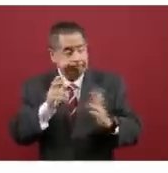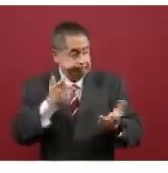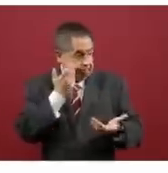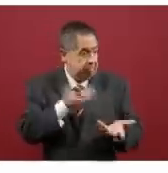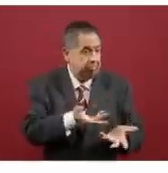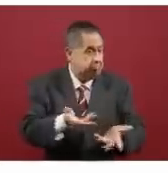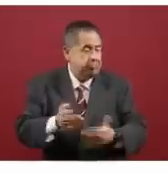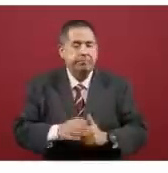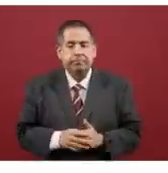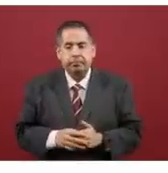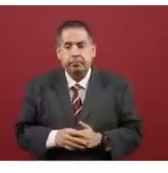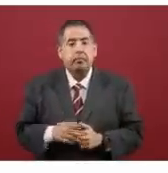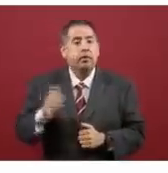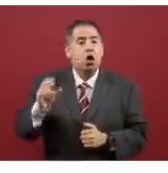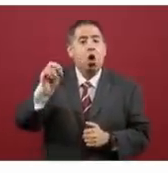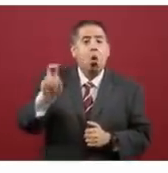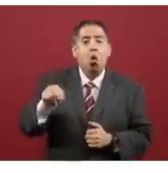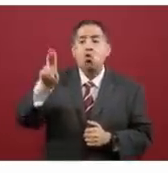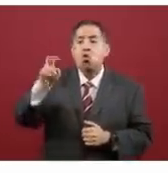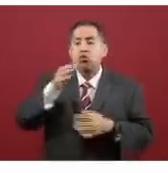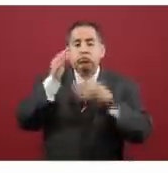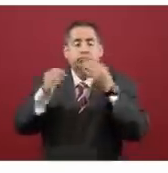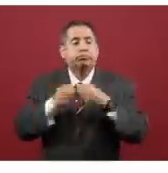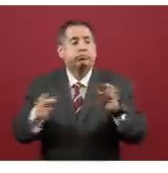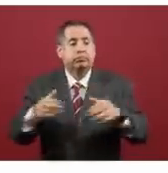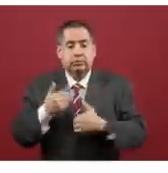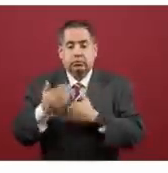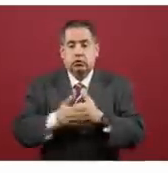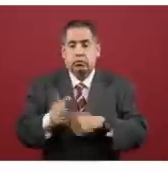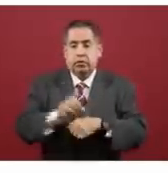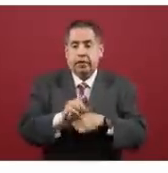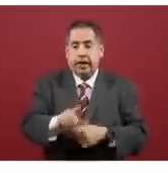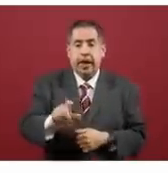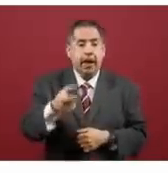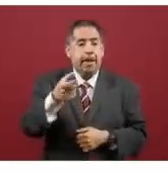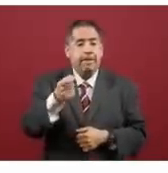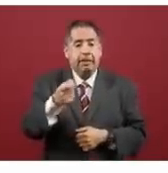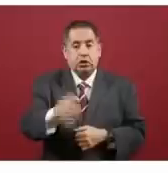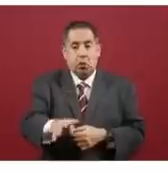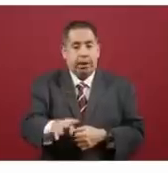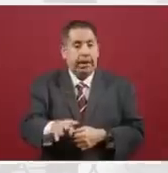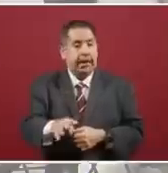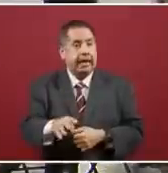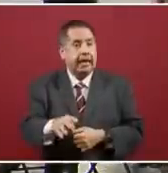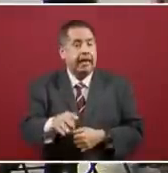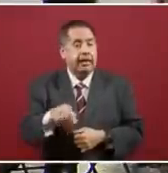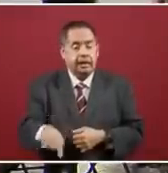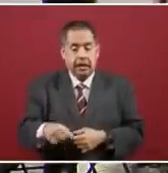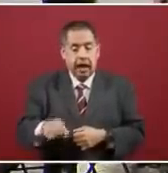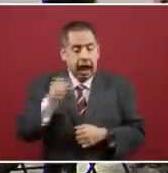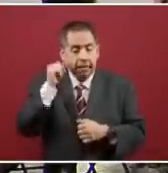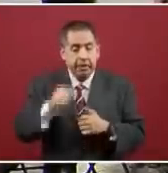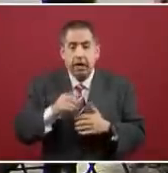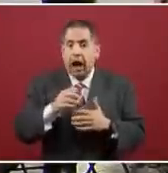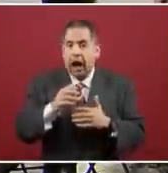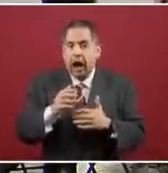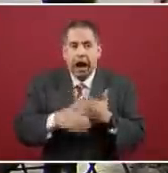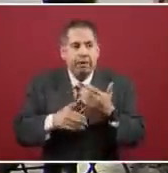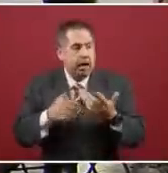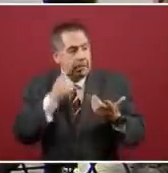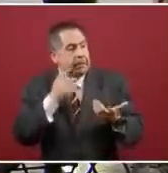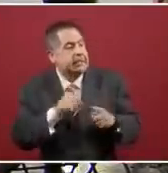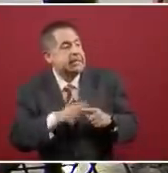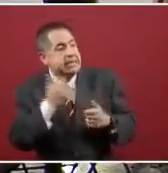esta convocatoria que abrió las Naciones Unidas cierra el próximo 29 del presente mes. Para mayo